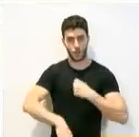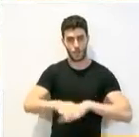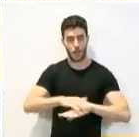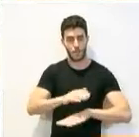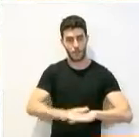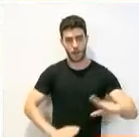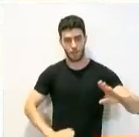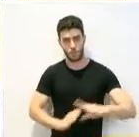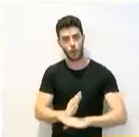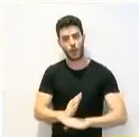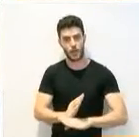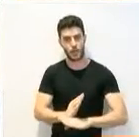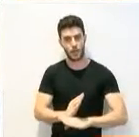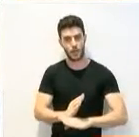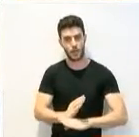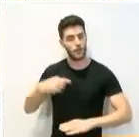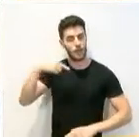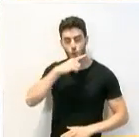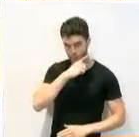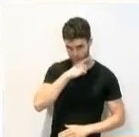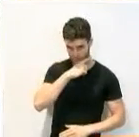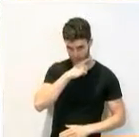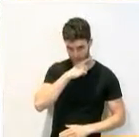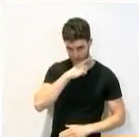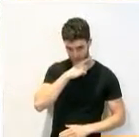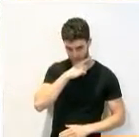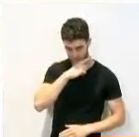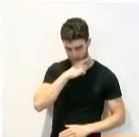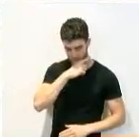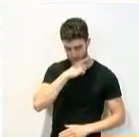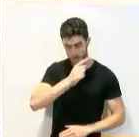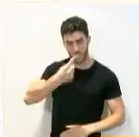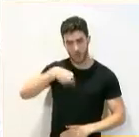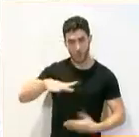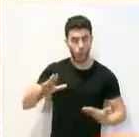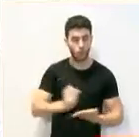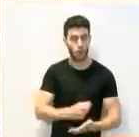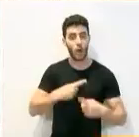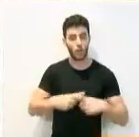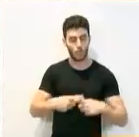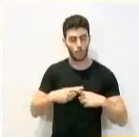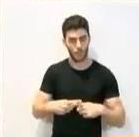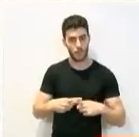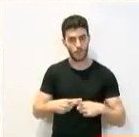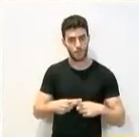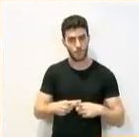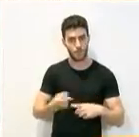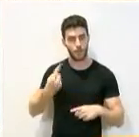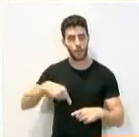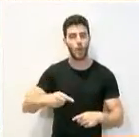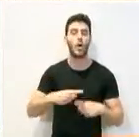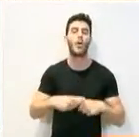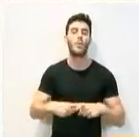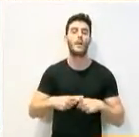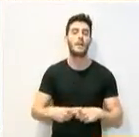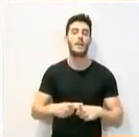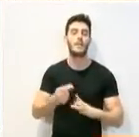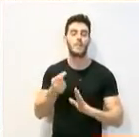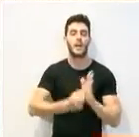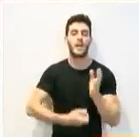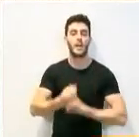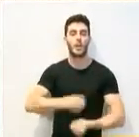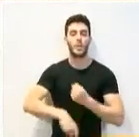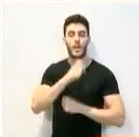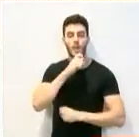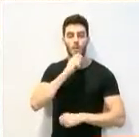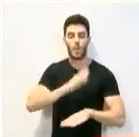bloquear a Rusia, que todos ustedes comparten. ¿Cómo compartían aquellas medidas económicas para bloquear